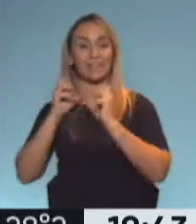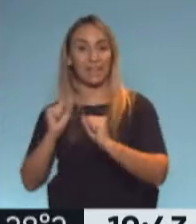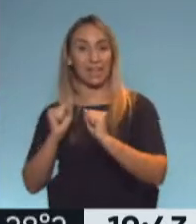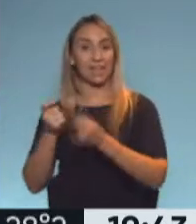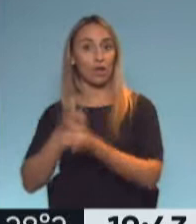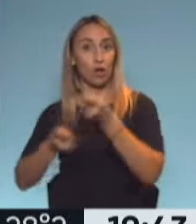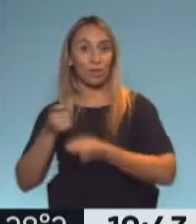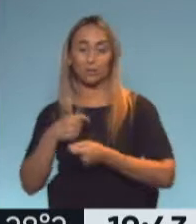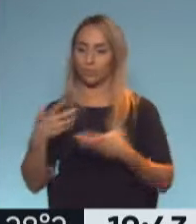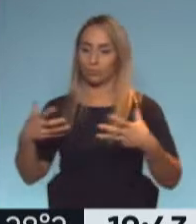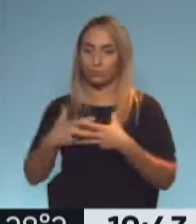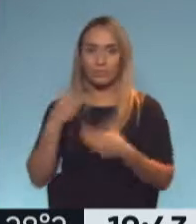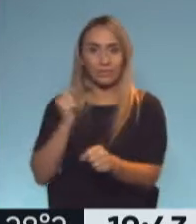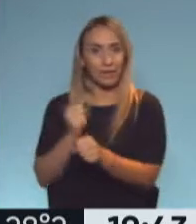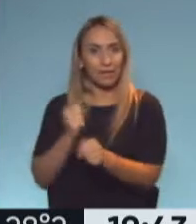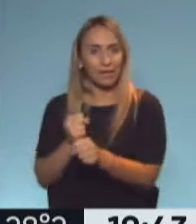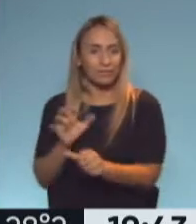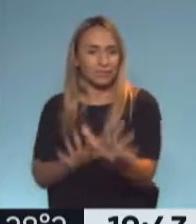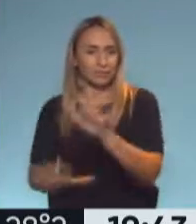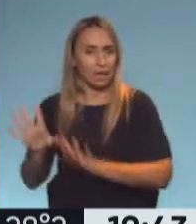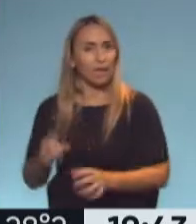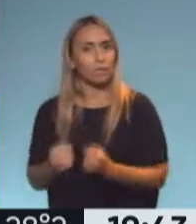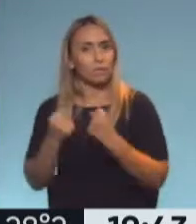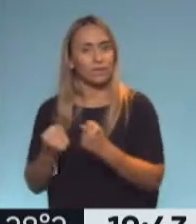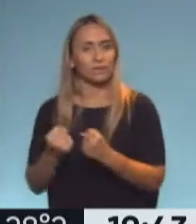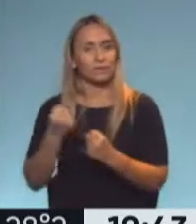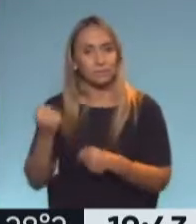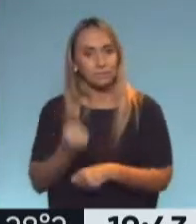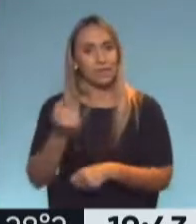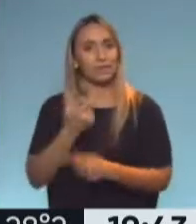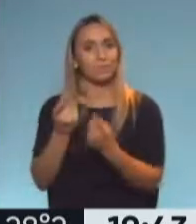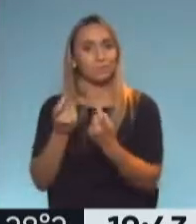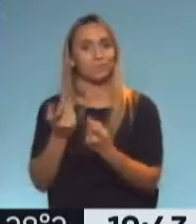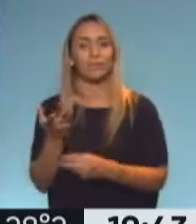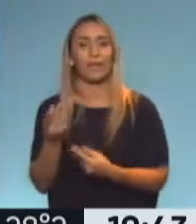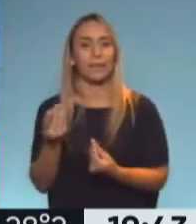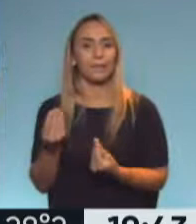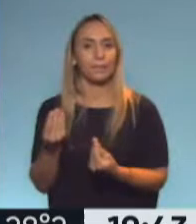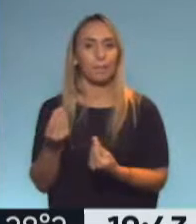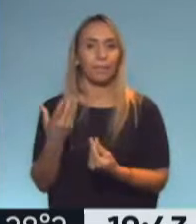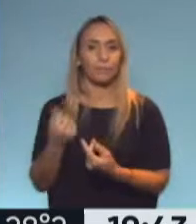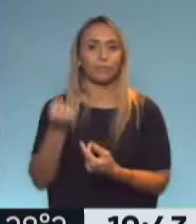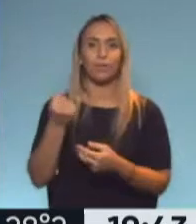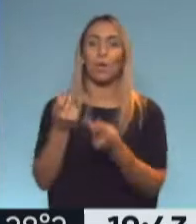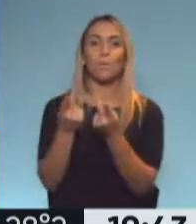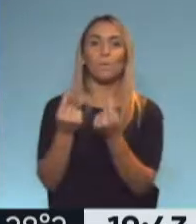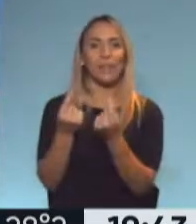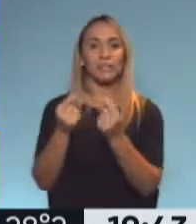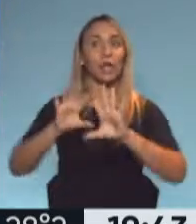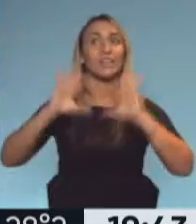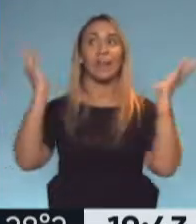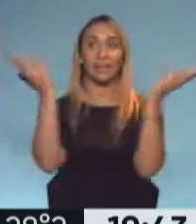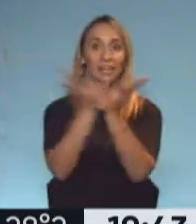trabajando y haciendo esfuerzos ingentes para encontrar los instrumentos que permitan que los buenos precios internacionales